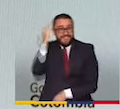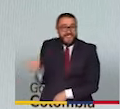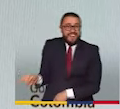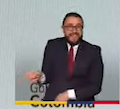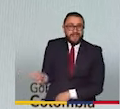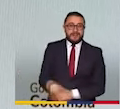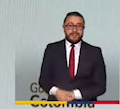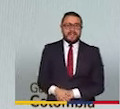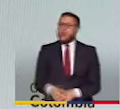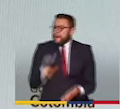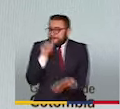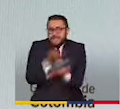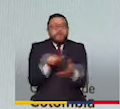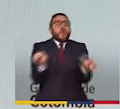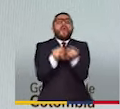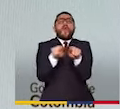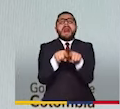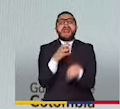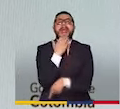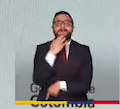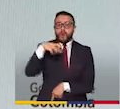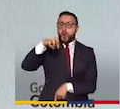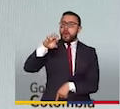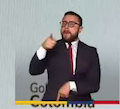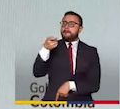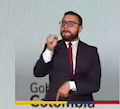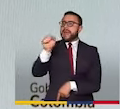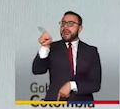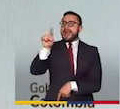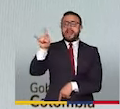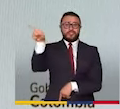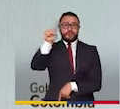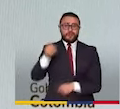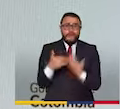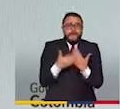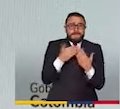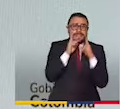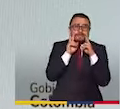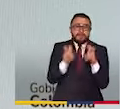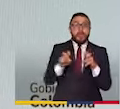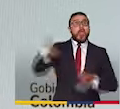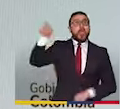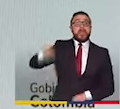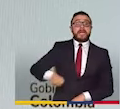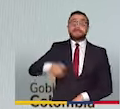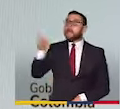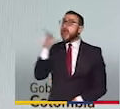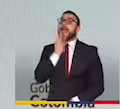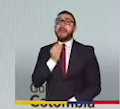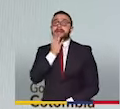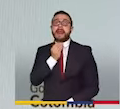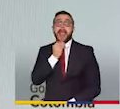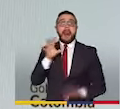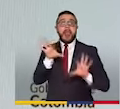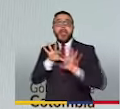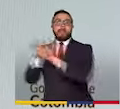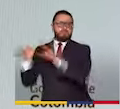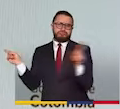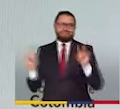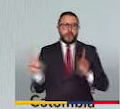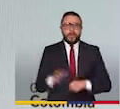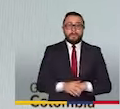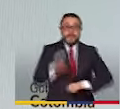Es fácil la investigación. No se necesita de los israelíes. Un software que usó